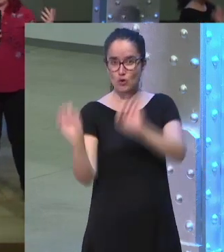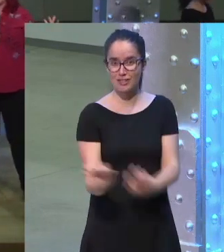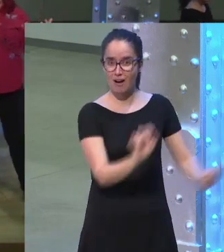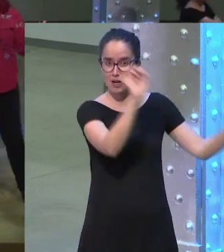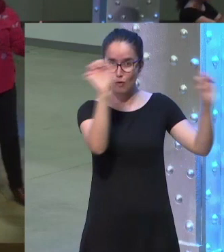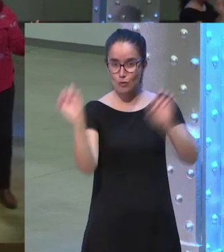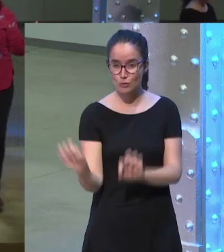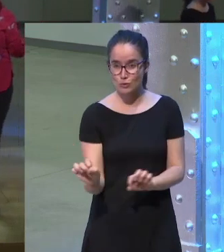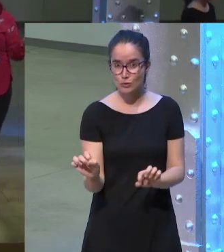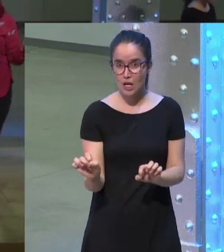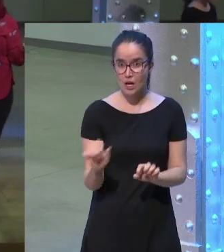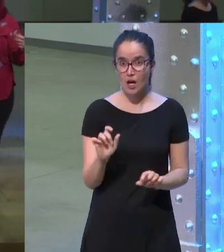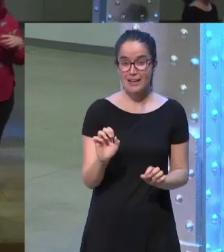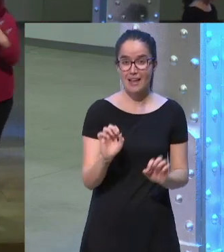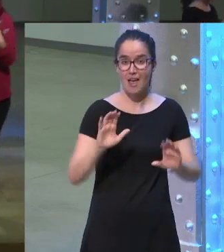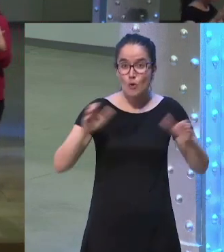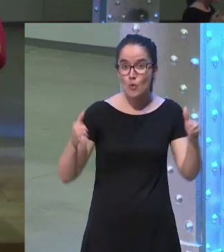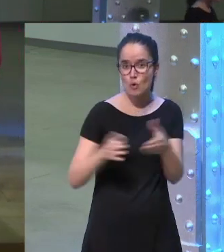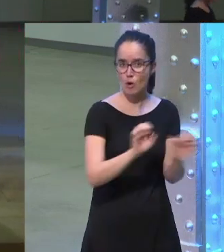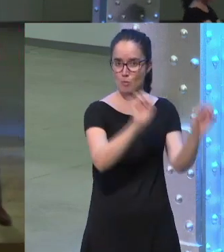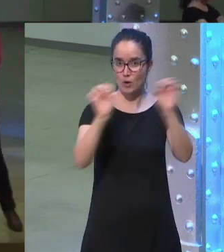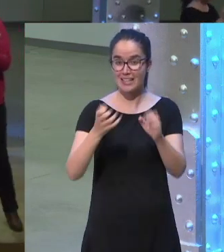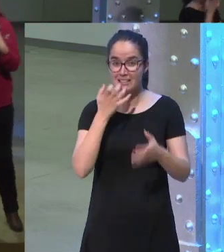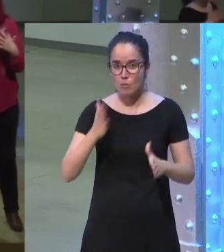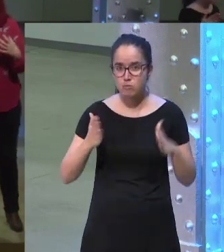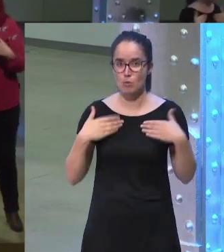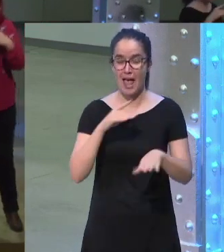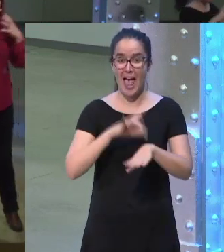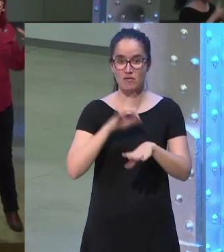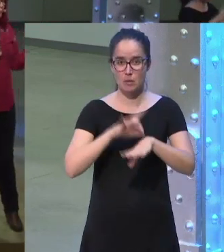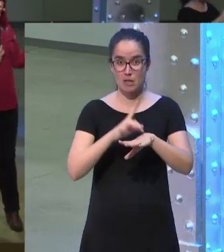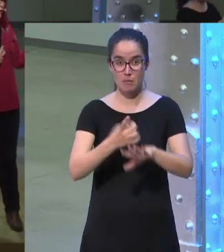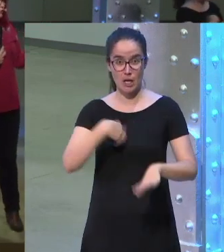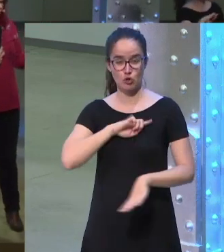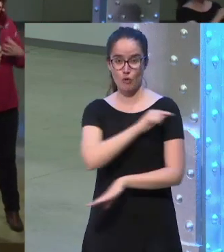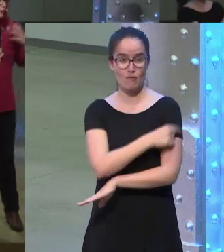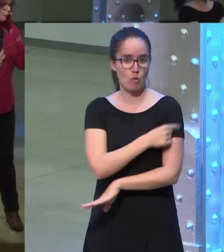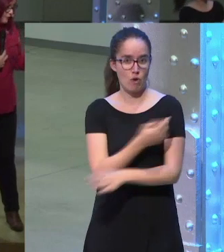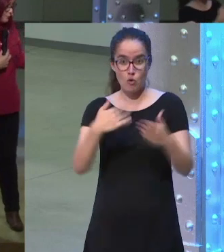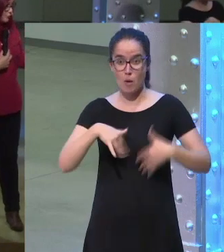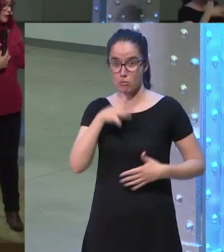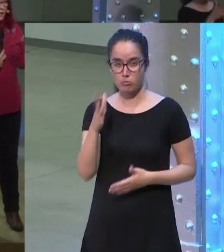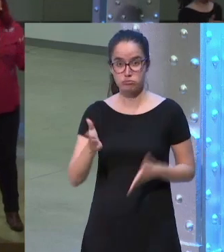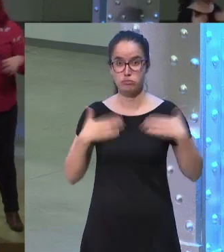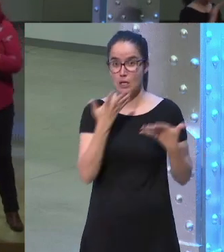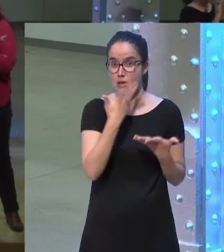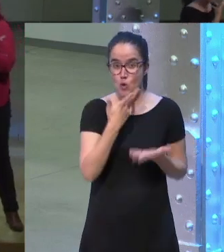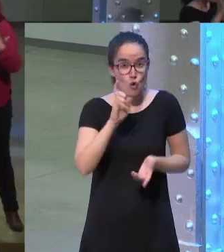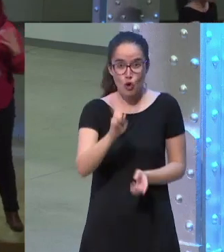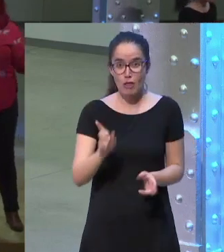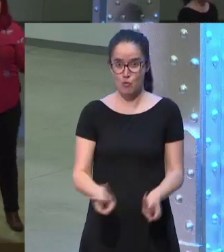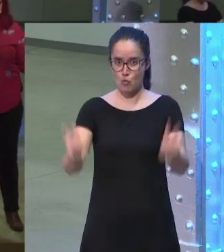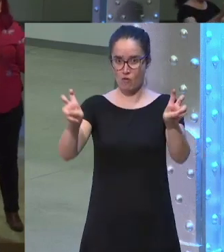plan inmunidad de grupo, si de pronto se desata una enfermedad para la que no estamos vacunados porque no la conocíamos y